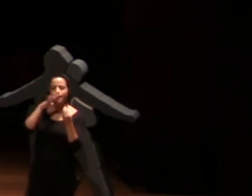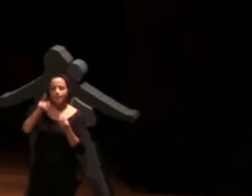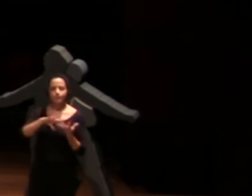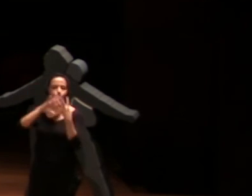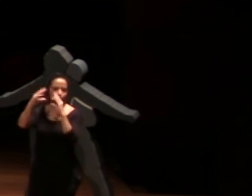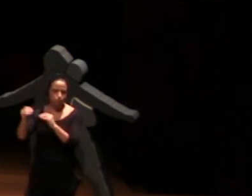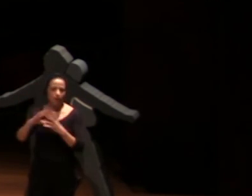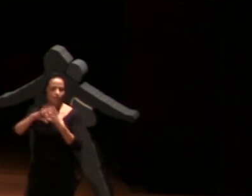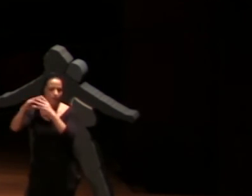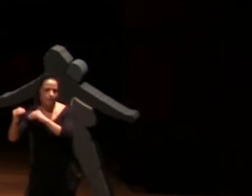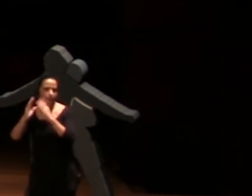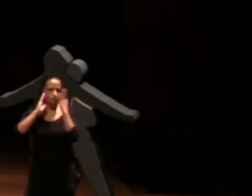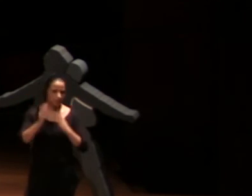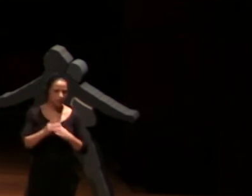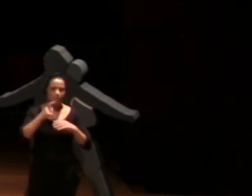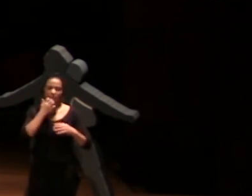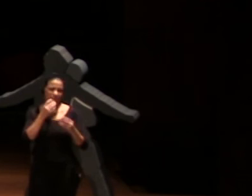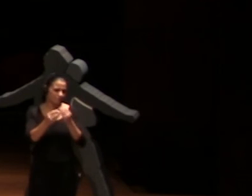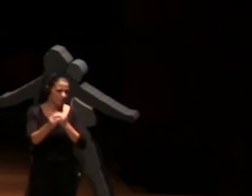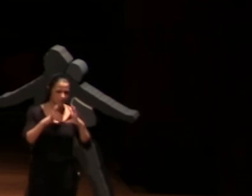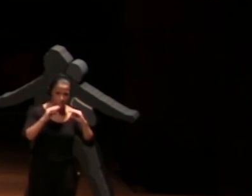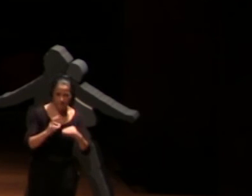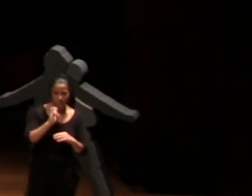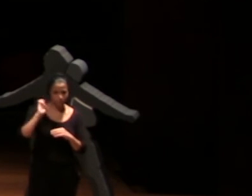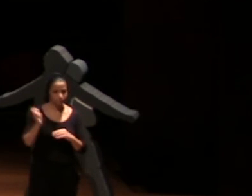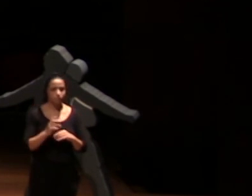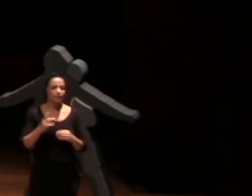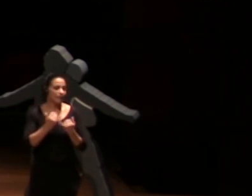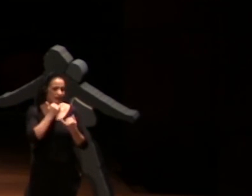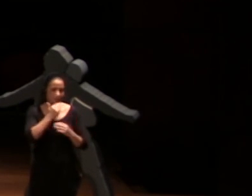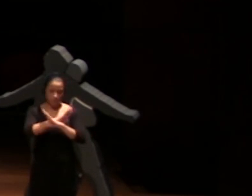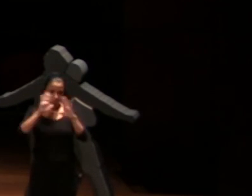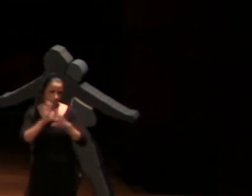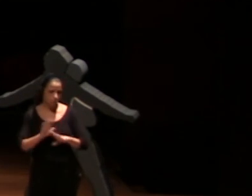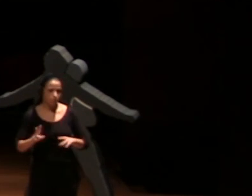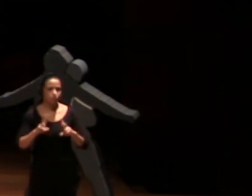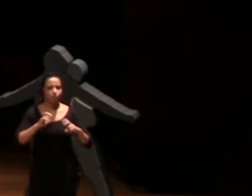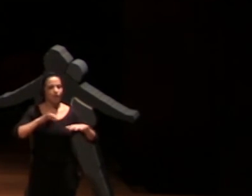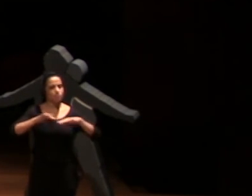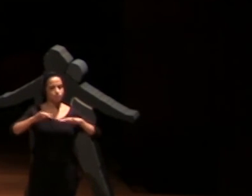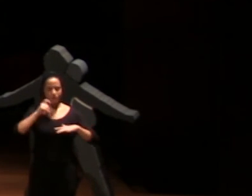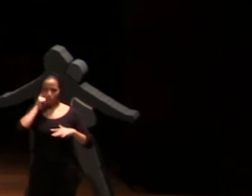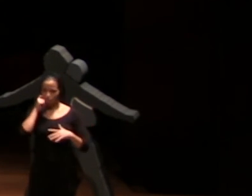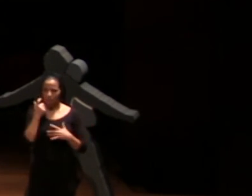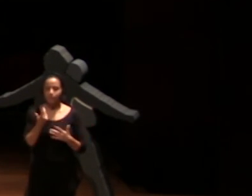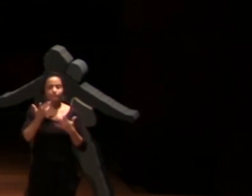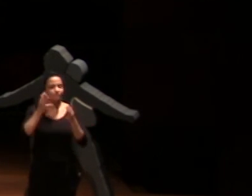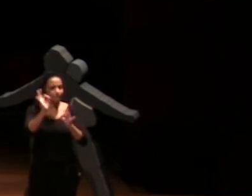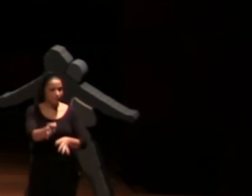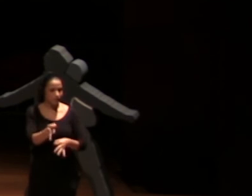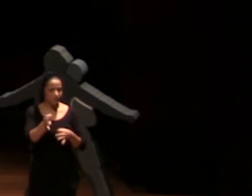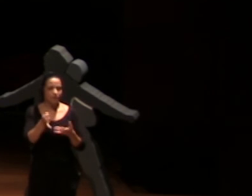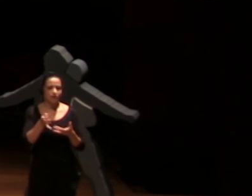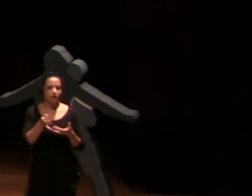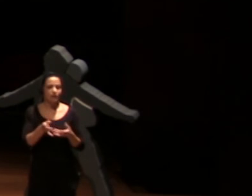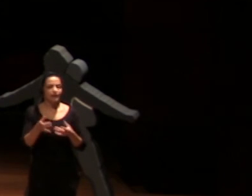tejidos blandos. Bueno, y por último, ya para terminar, la relevancia del movimiento humano como principal biomarcador. Es cierto que ya en los ensayos